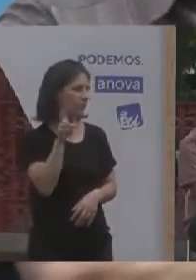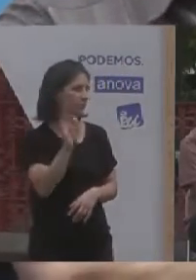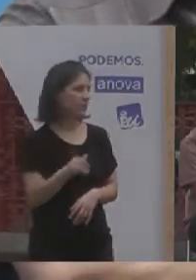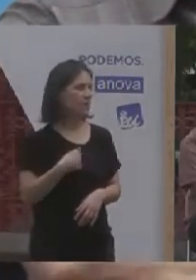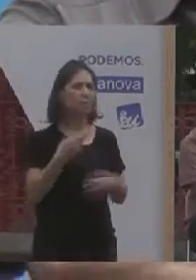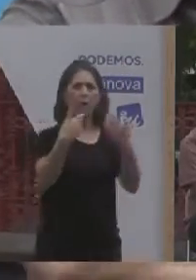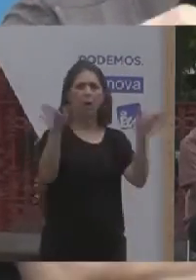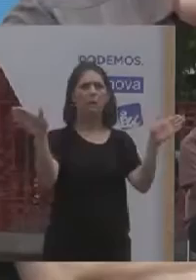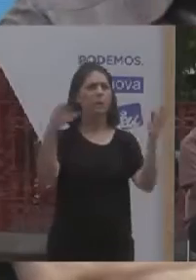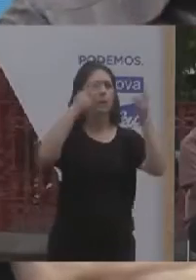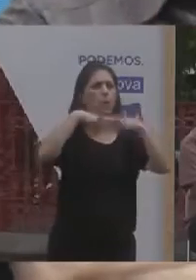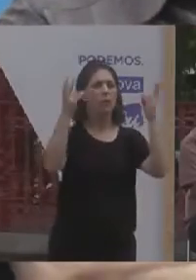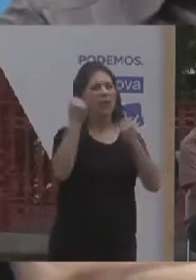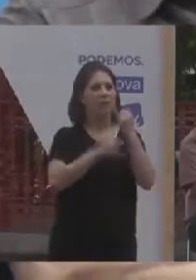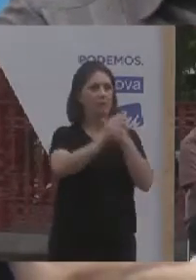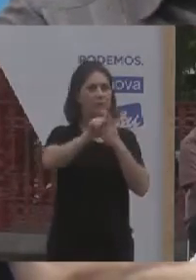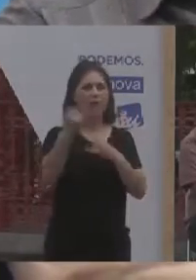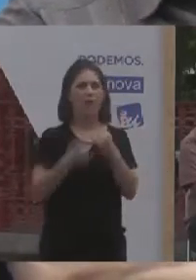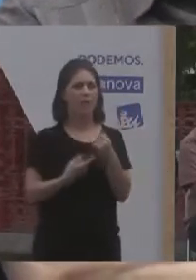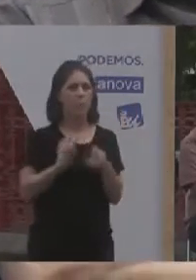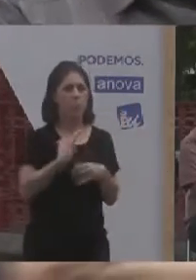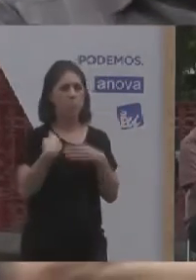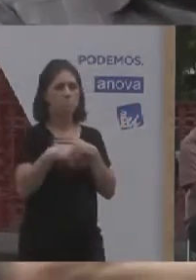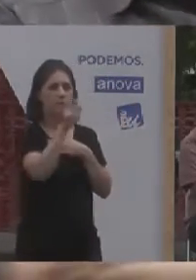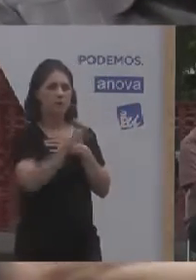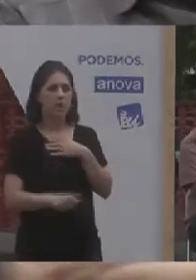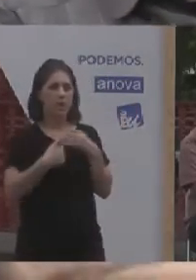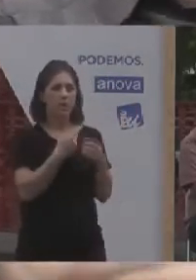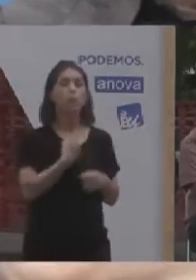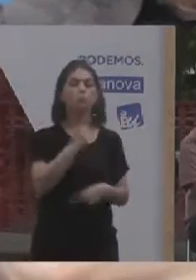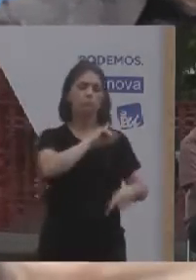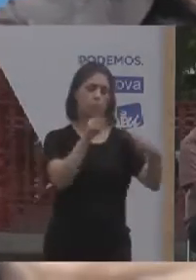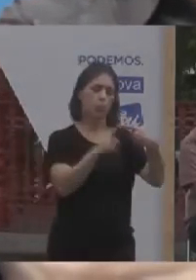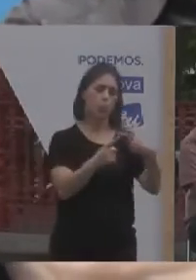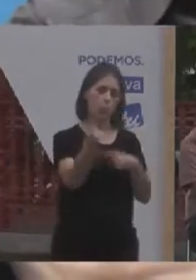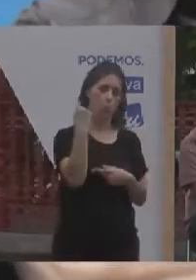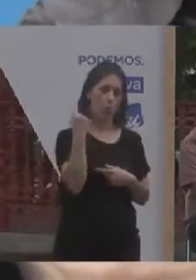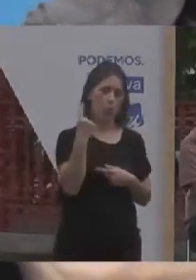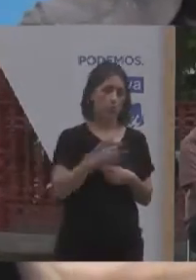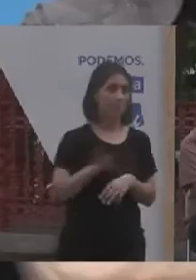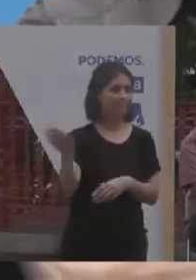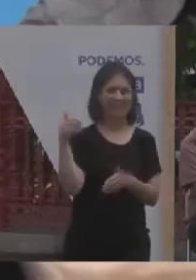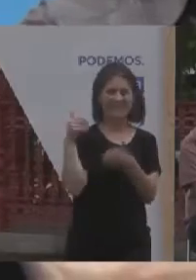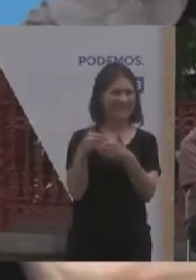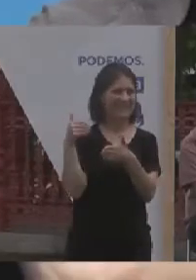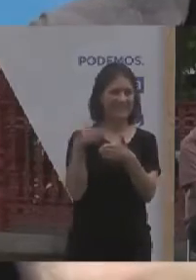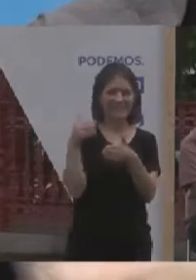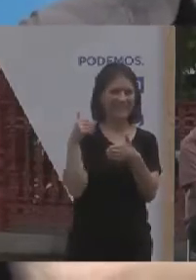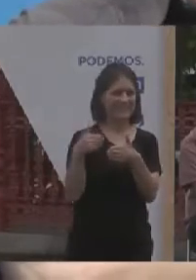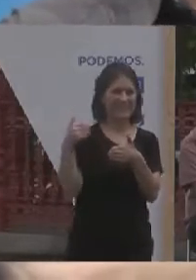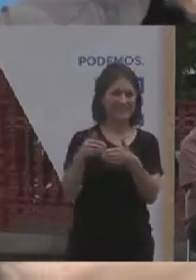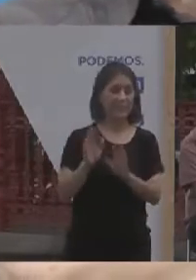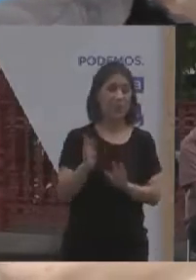espacio aberto e ademais sempre este tipo de xente mandan emisarios. Pois que lle cheguen, que xa lle queda moi pouco, que